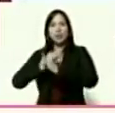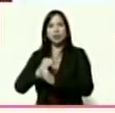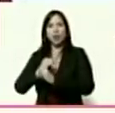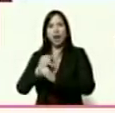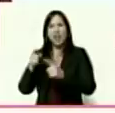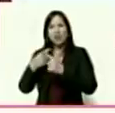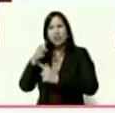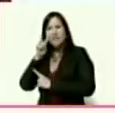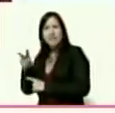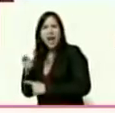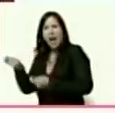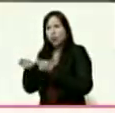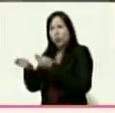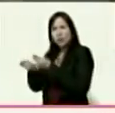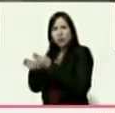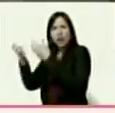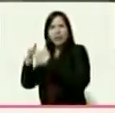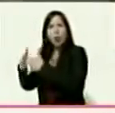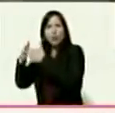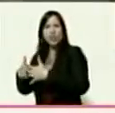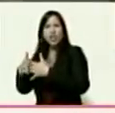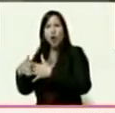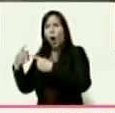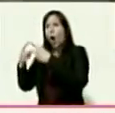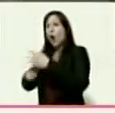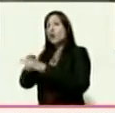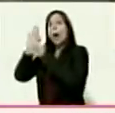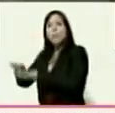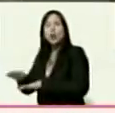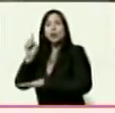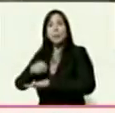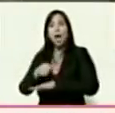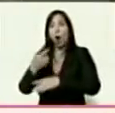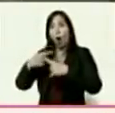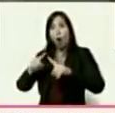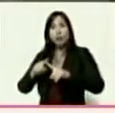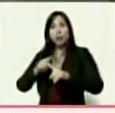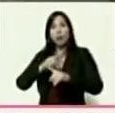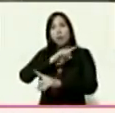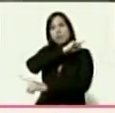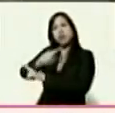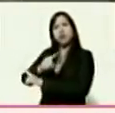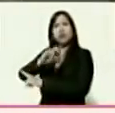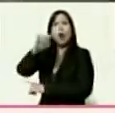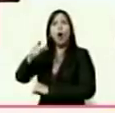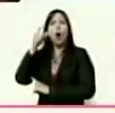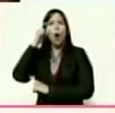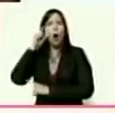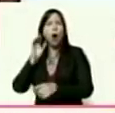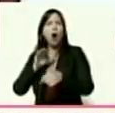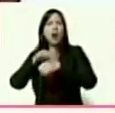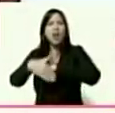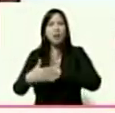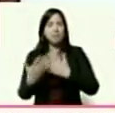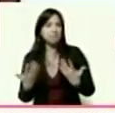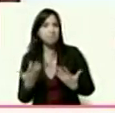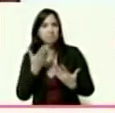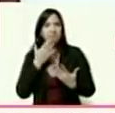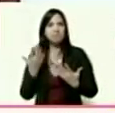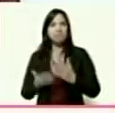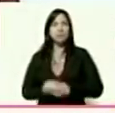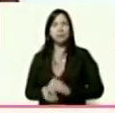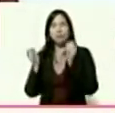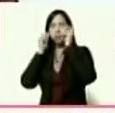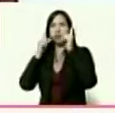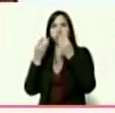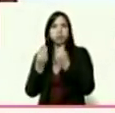aliados. Y por otro lado, lo de la denuncia de Jorge, bueno, creo que es impresionante